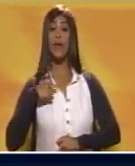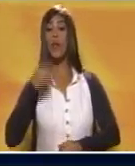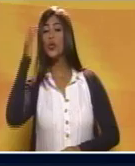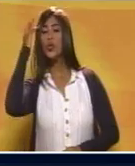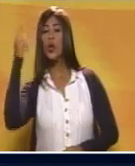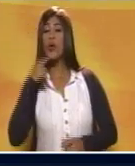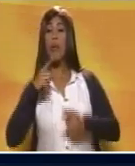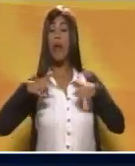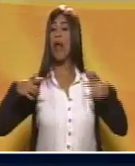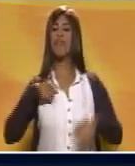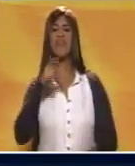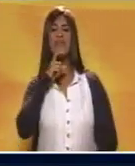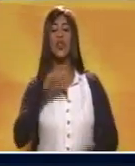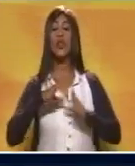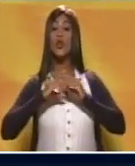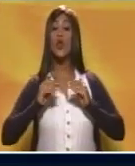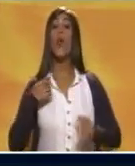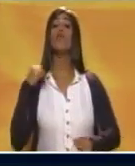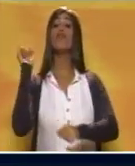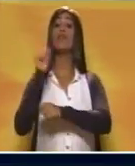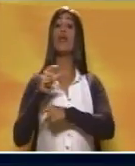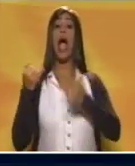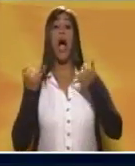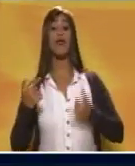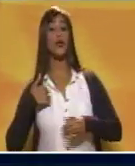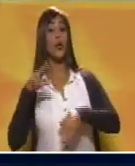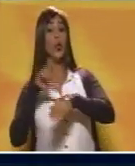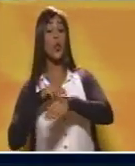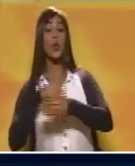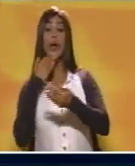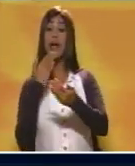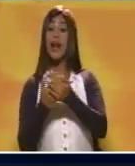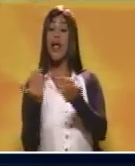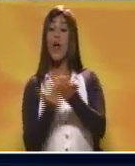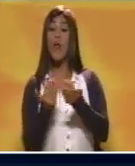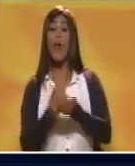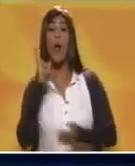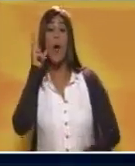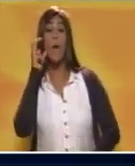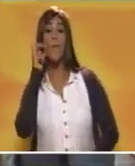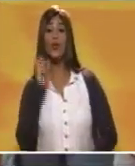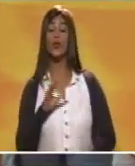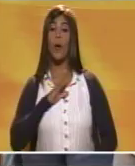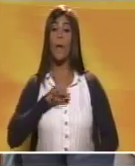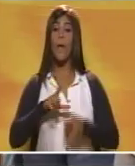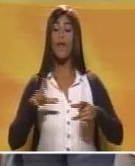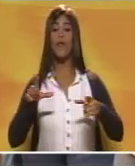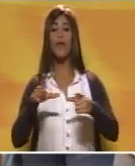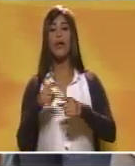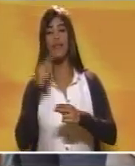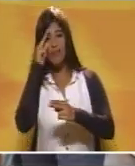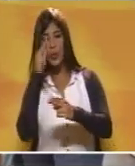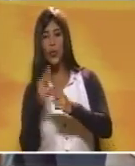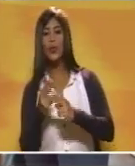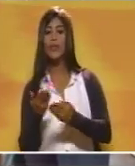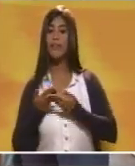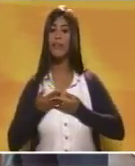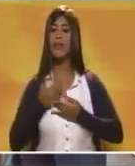demasiado grande, que ahora es un doctor y agradeció al Colegio de Música de Berklee por el honor.